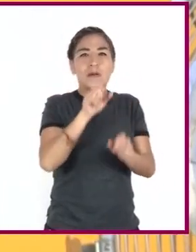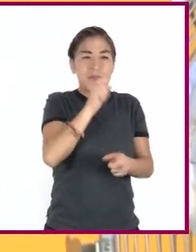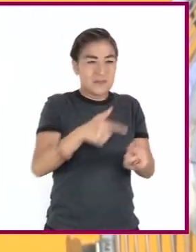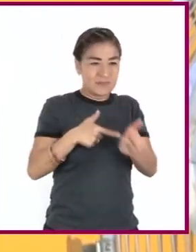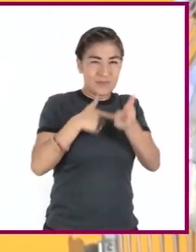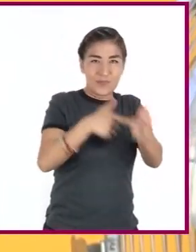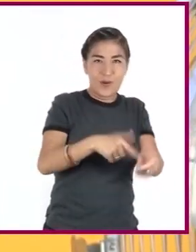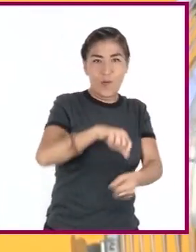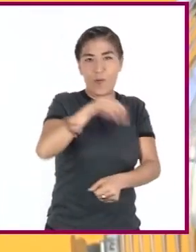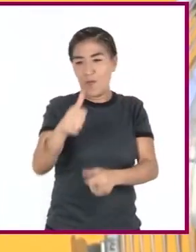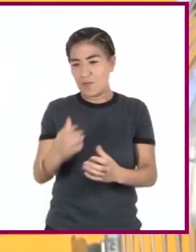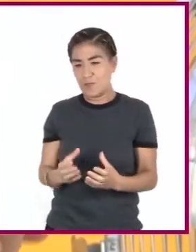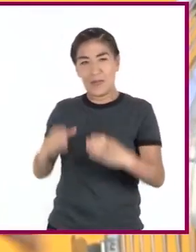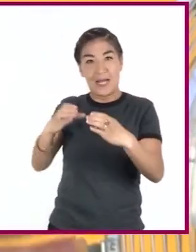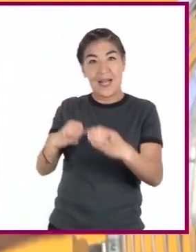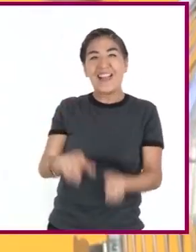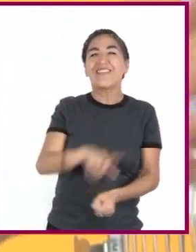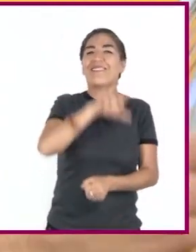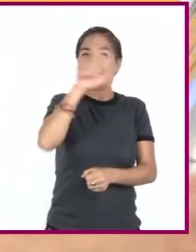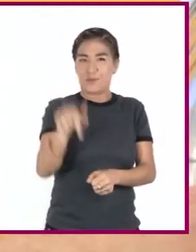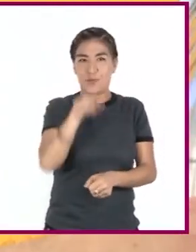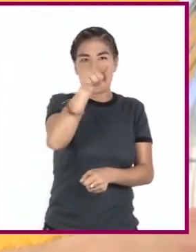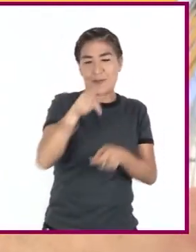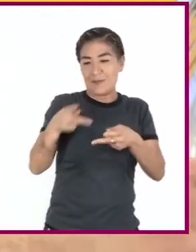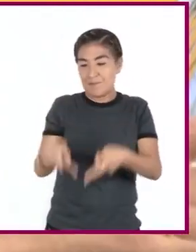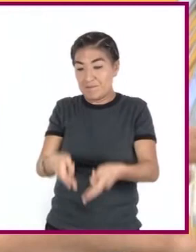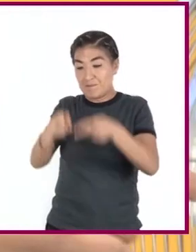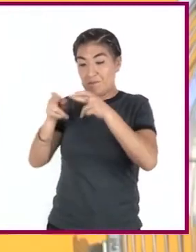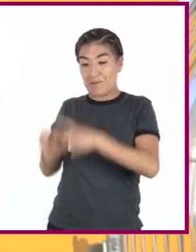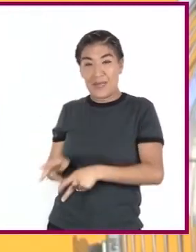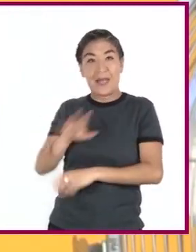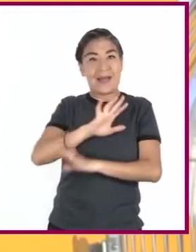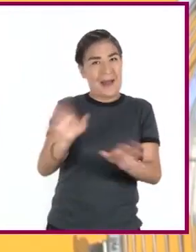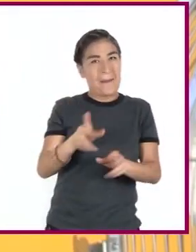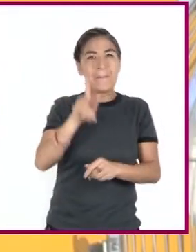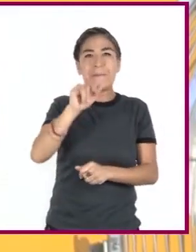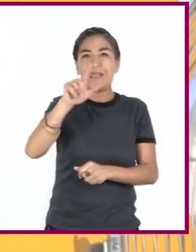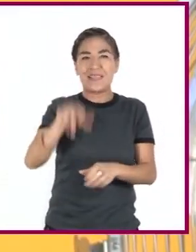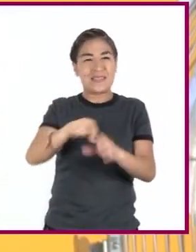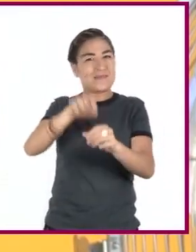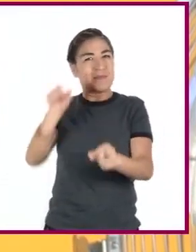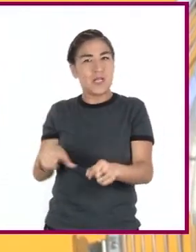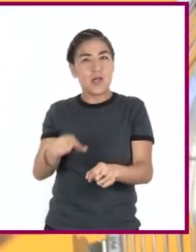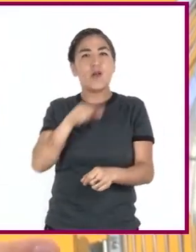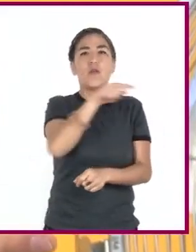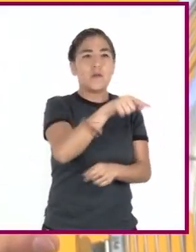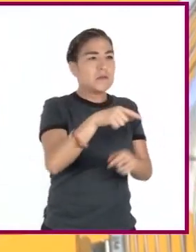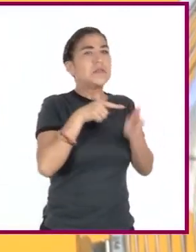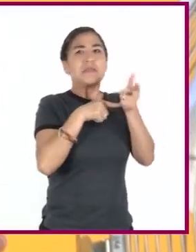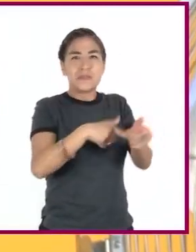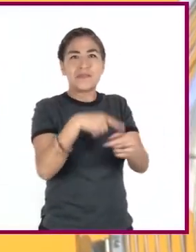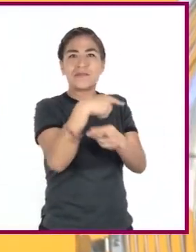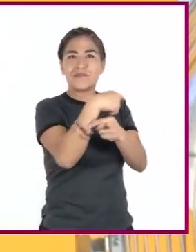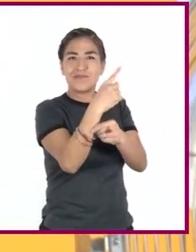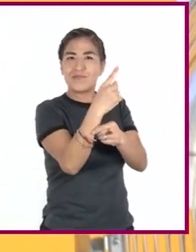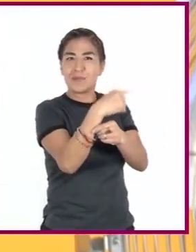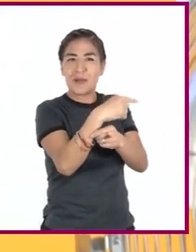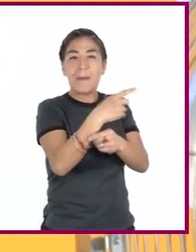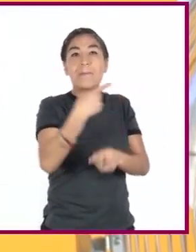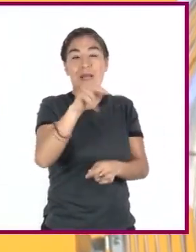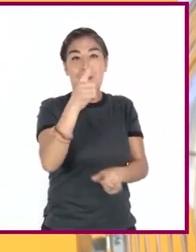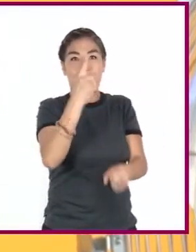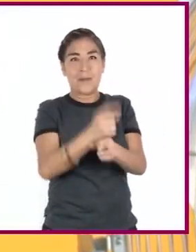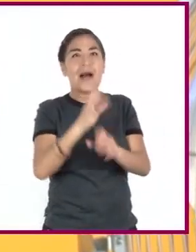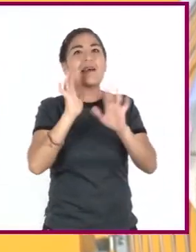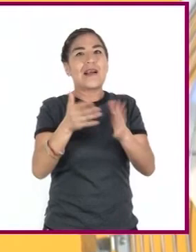otra bobina. Y luego, al desconectar la pila, la aguja del galvanómetro se volvía a mover, aunque la primera bobina